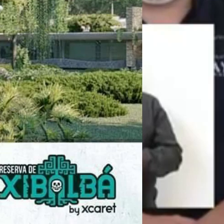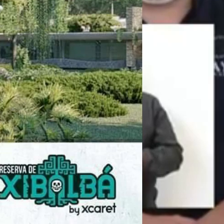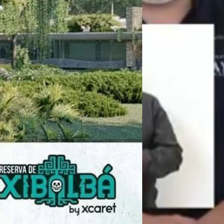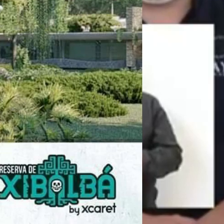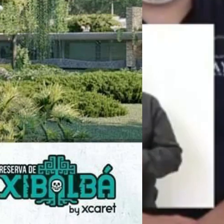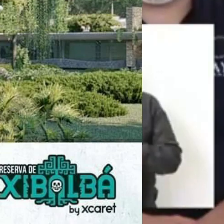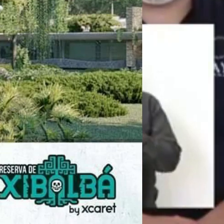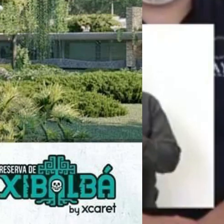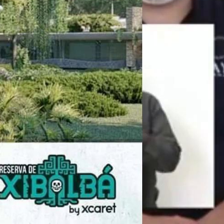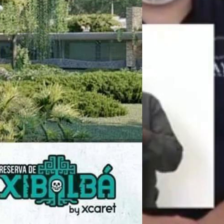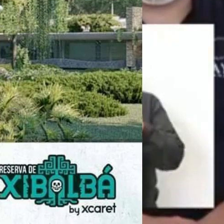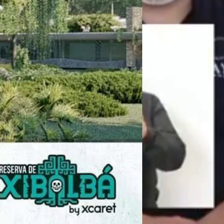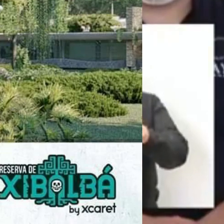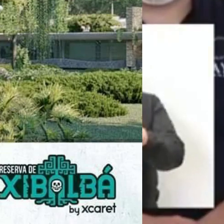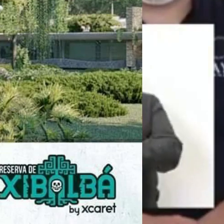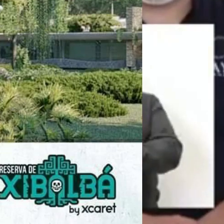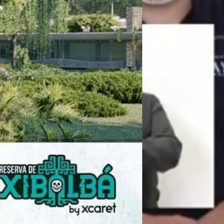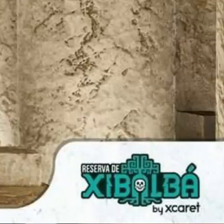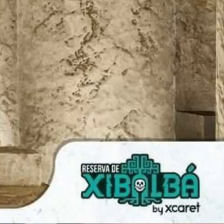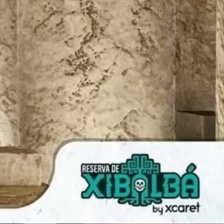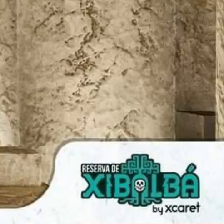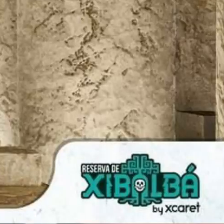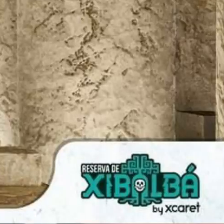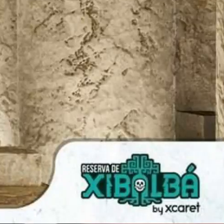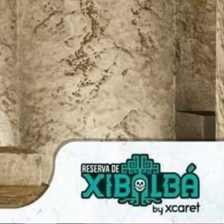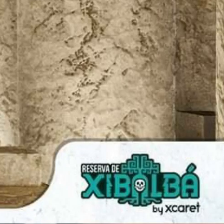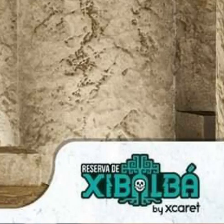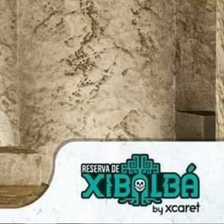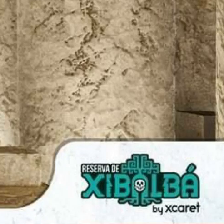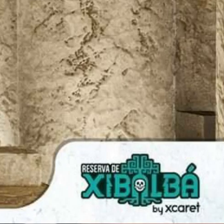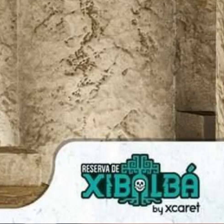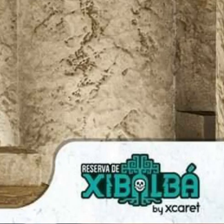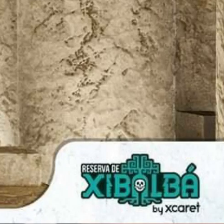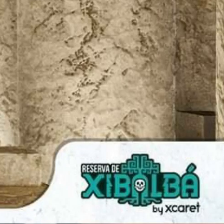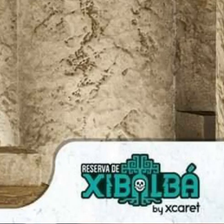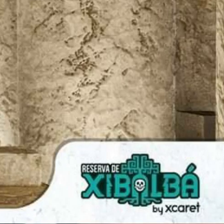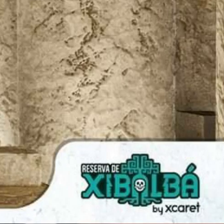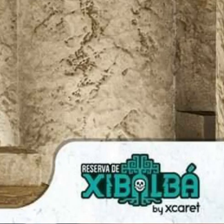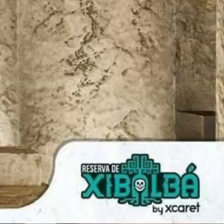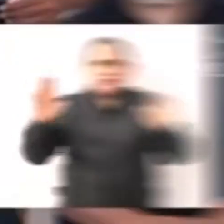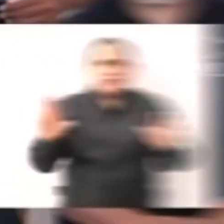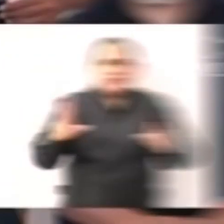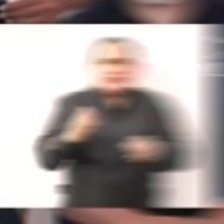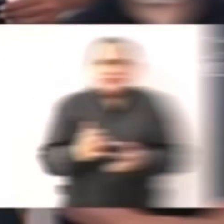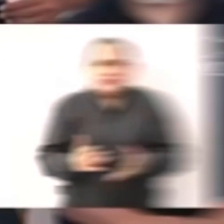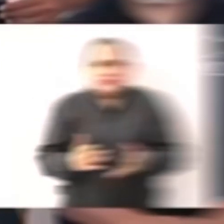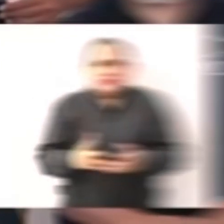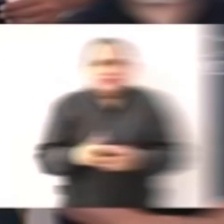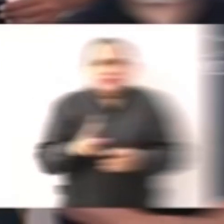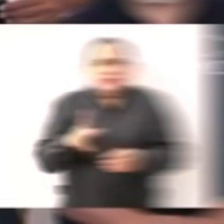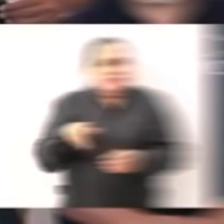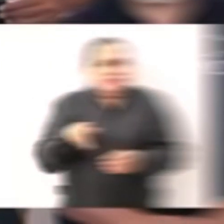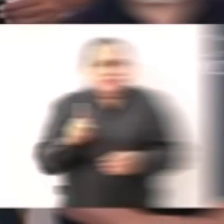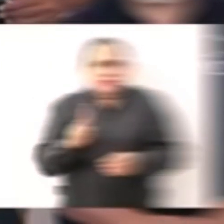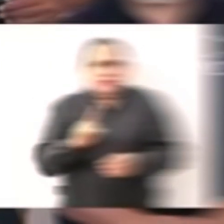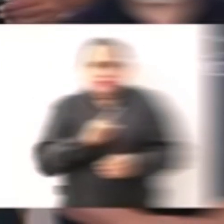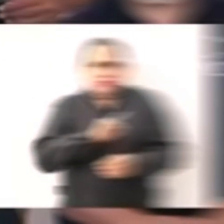Grupo Xcaret abrirá en Yucatán el Parque Temático Xibalbá. Su principal atractivo es un circuito de 8